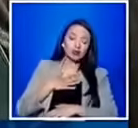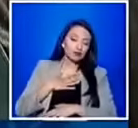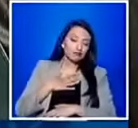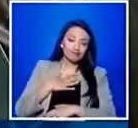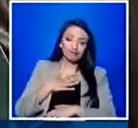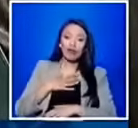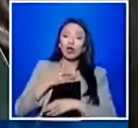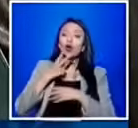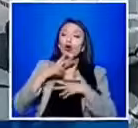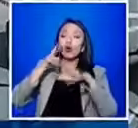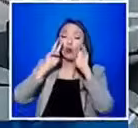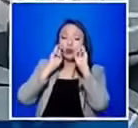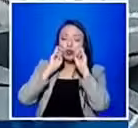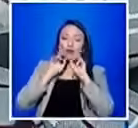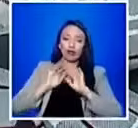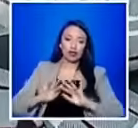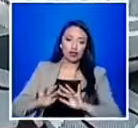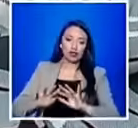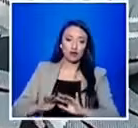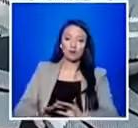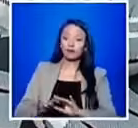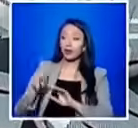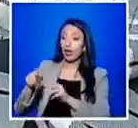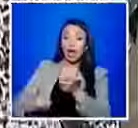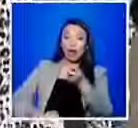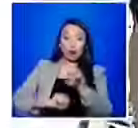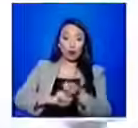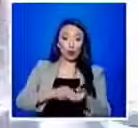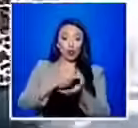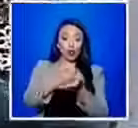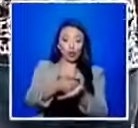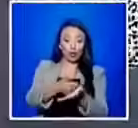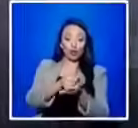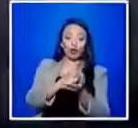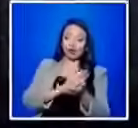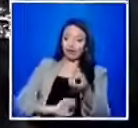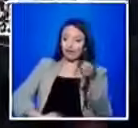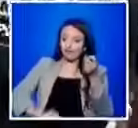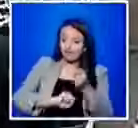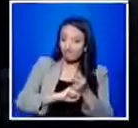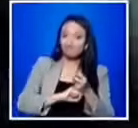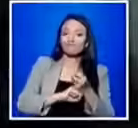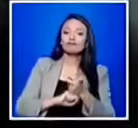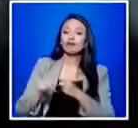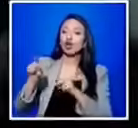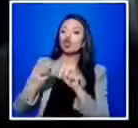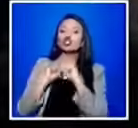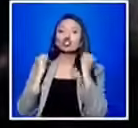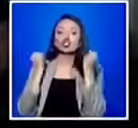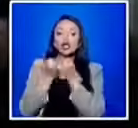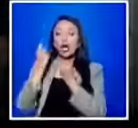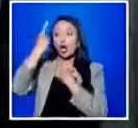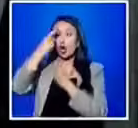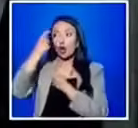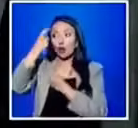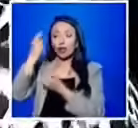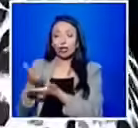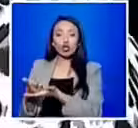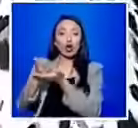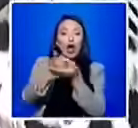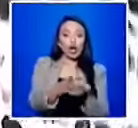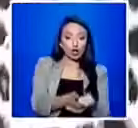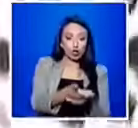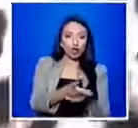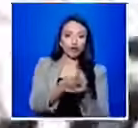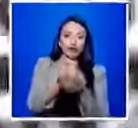como un gran apoyo. Gente solidaria lo respaldó y recibió un espaldarazo más. El Frente Social del Gobierno articuló ayuda